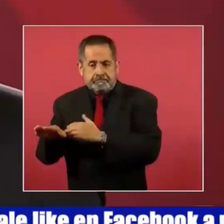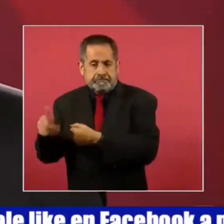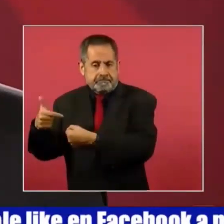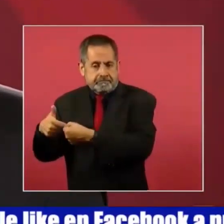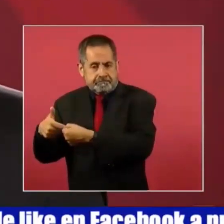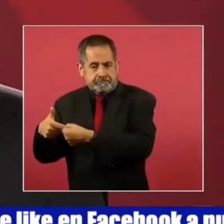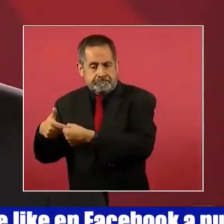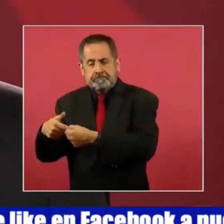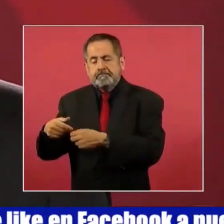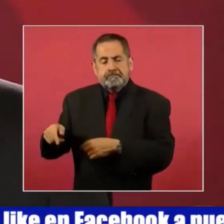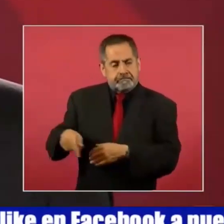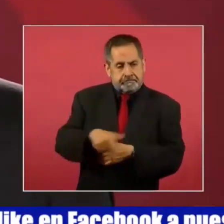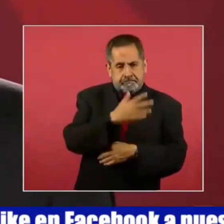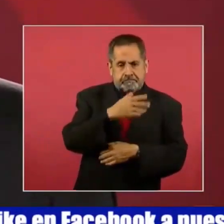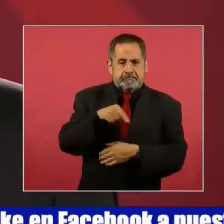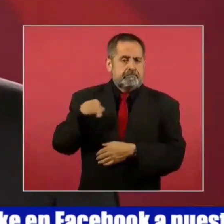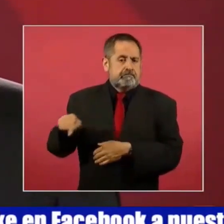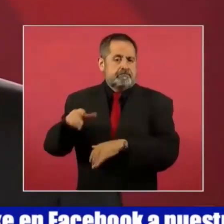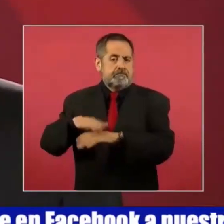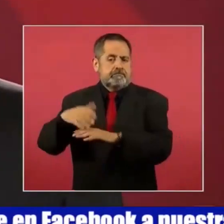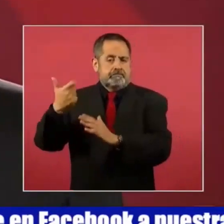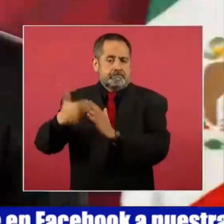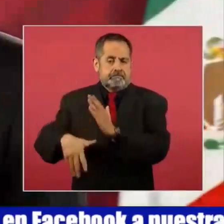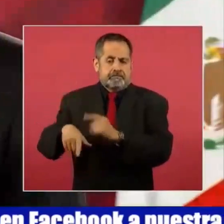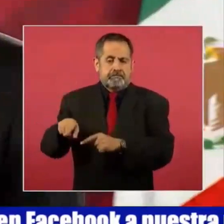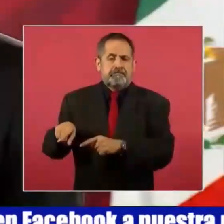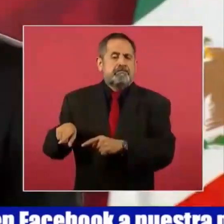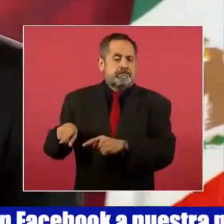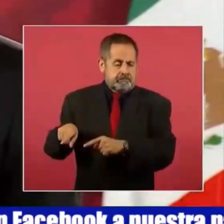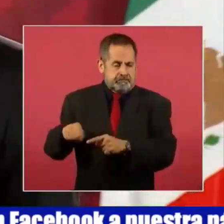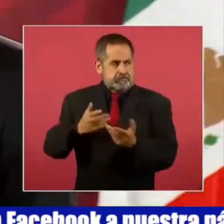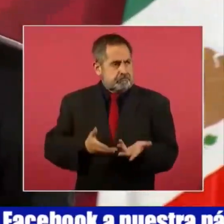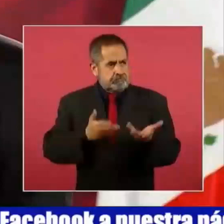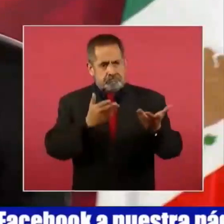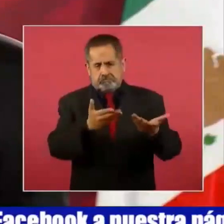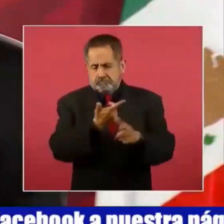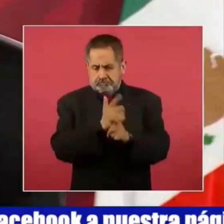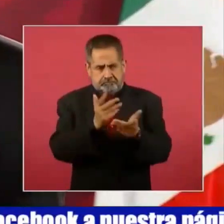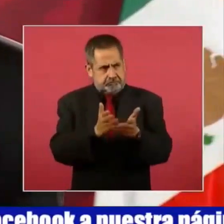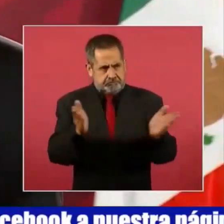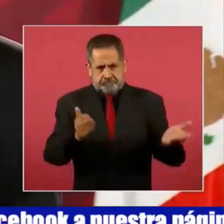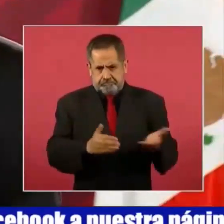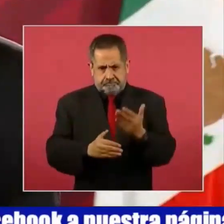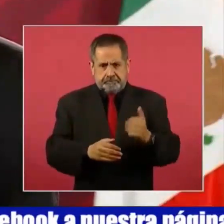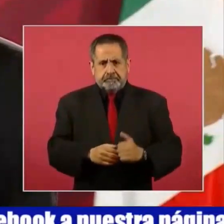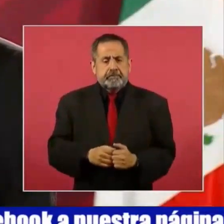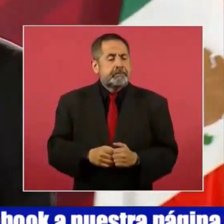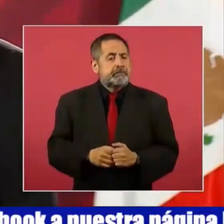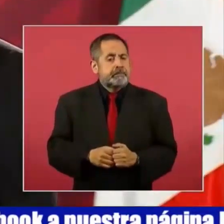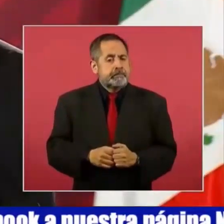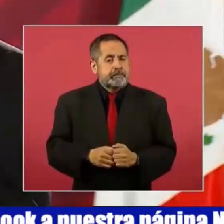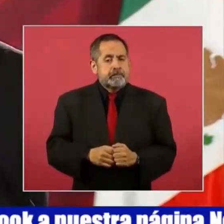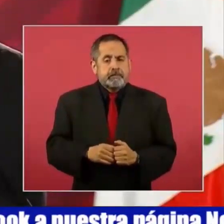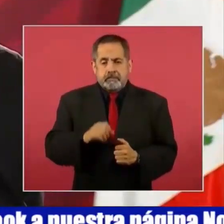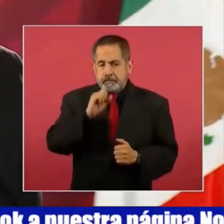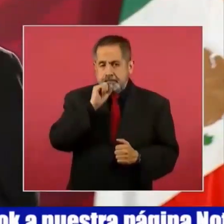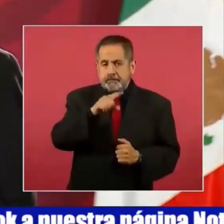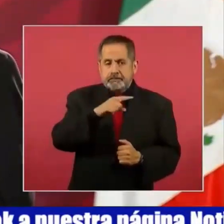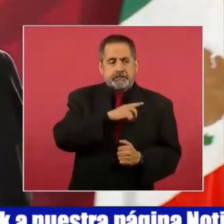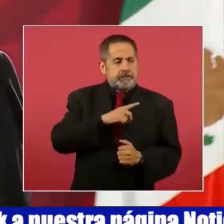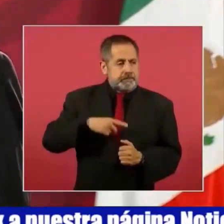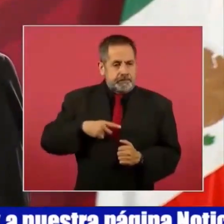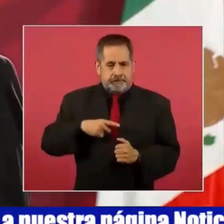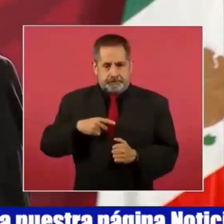que firmaron incluso un comunicado en conjunto y que en ese comunicado está el compromiso de aumento de visas de trabajo para mexicanos,